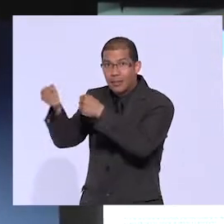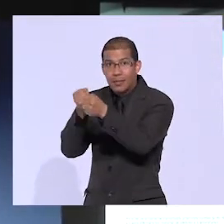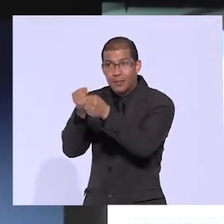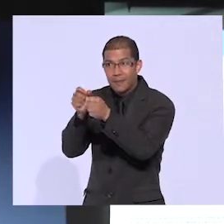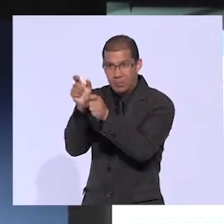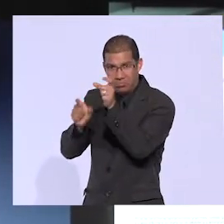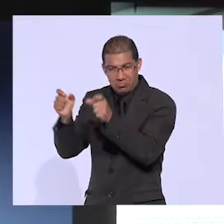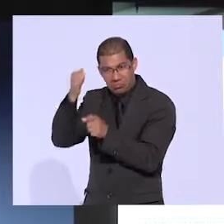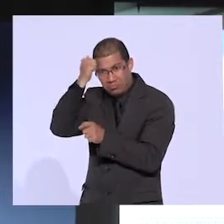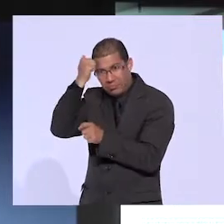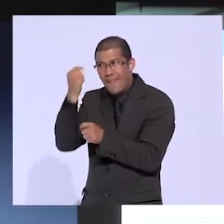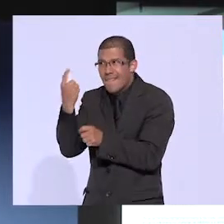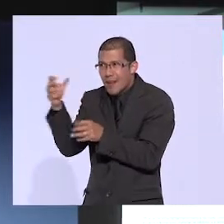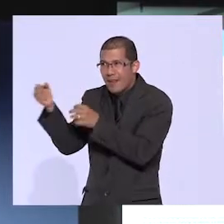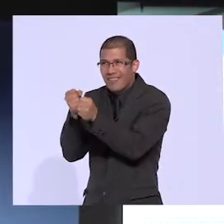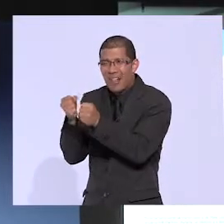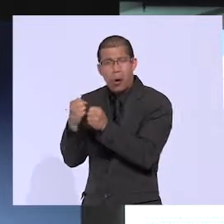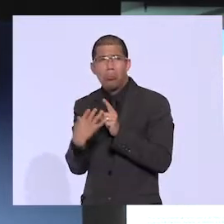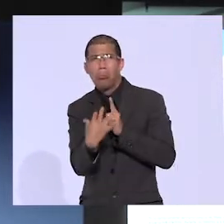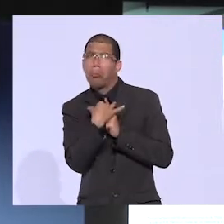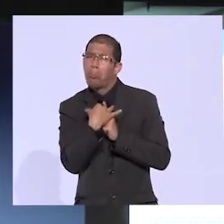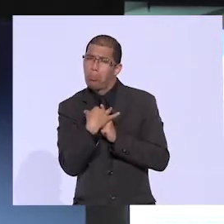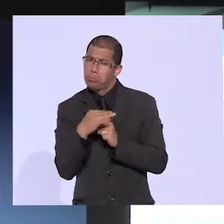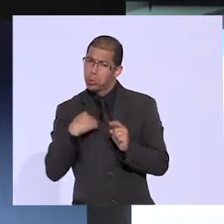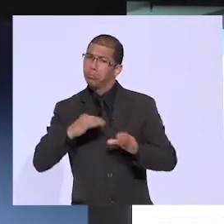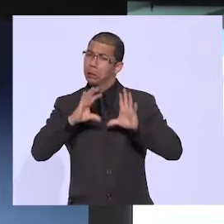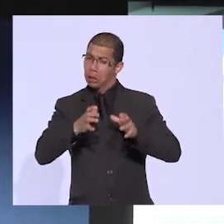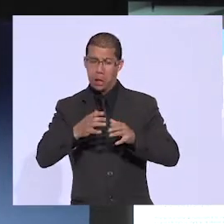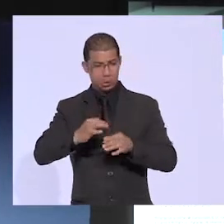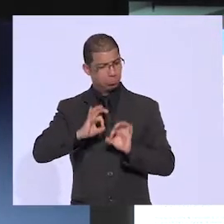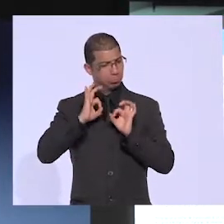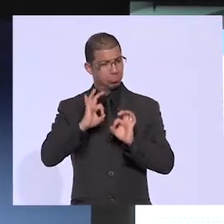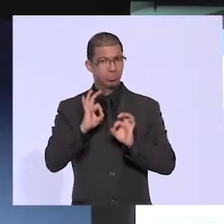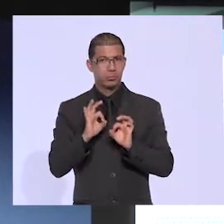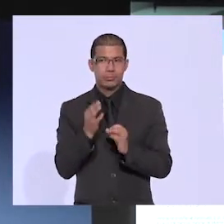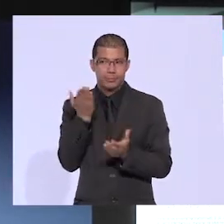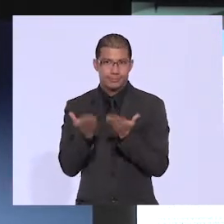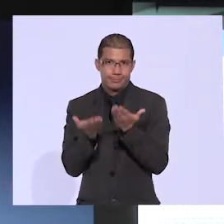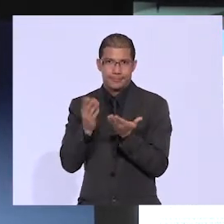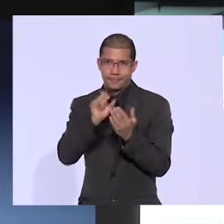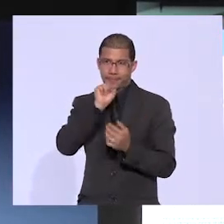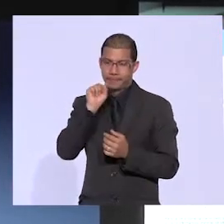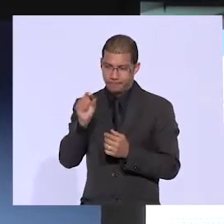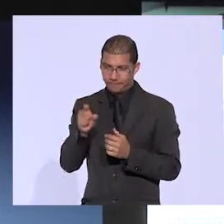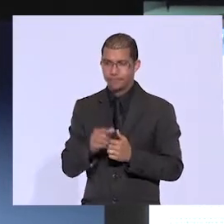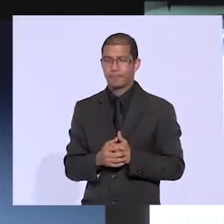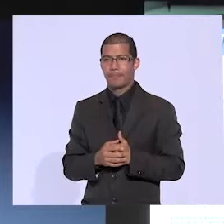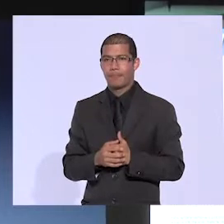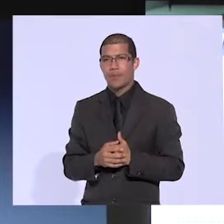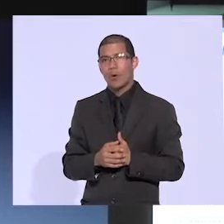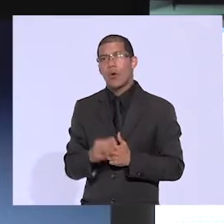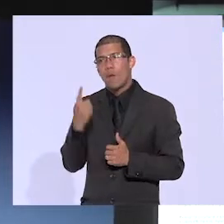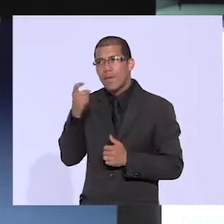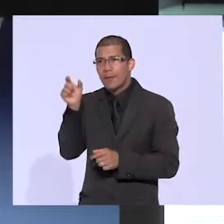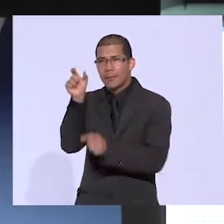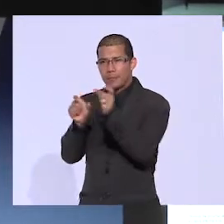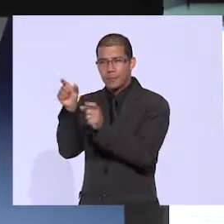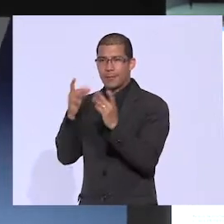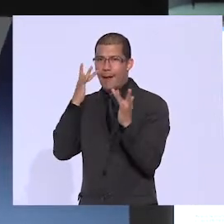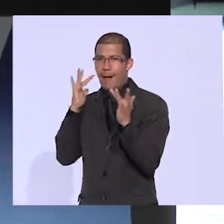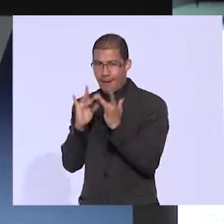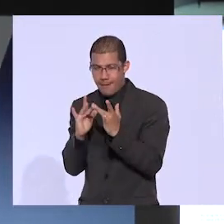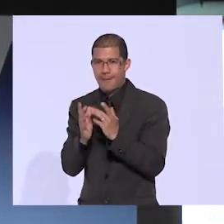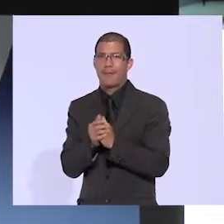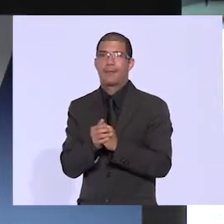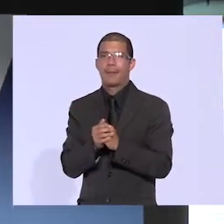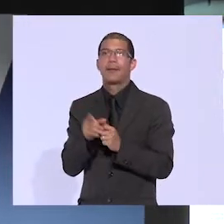correctamente. Y el mucho, pues es todo lo contrario, ¿vale? Personal docente inadecuado o escasamente cualificado, falta de personal de